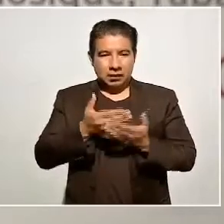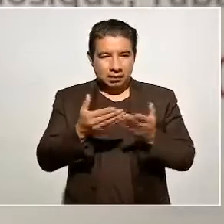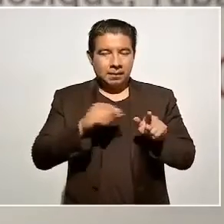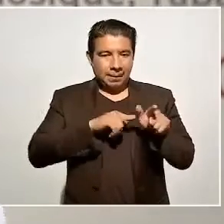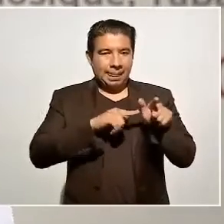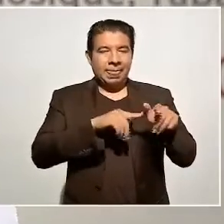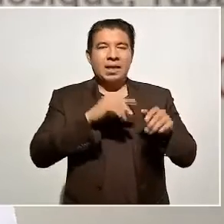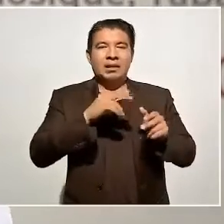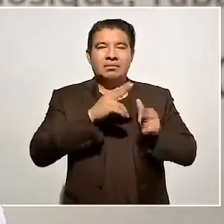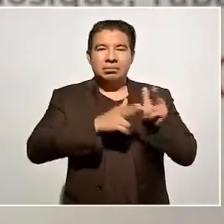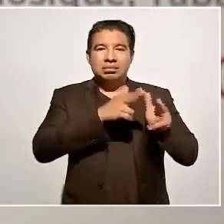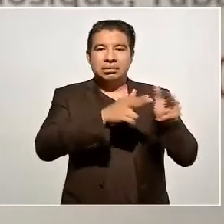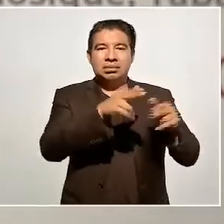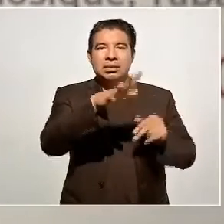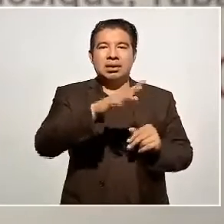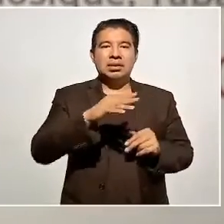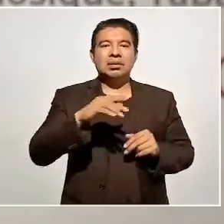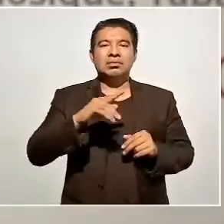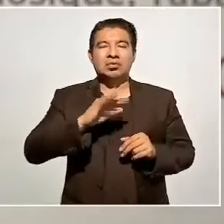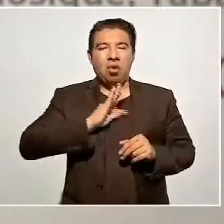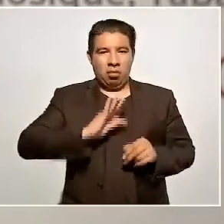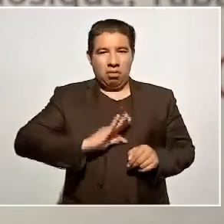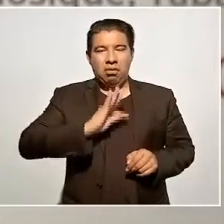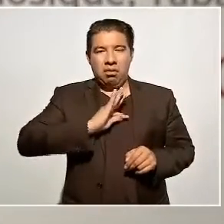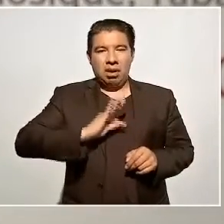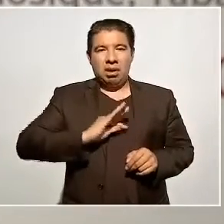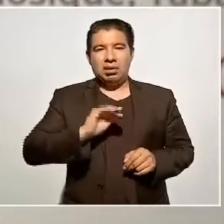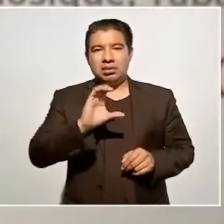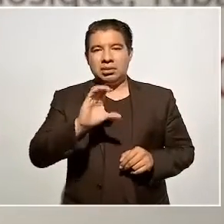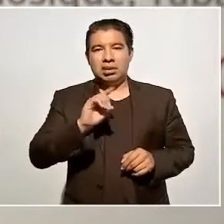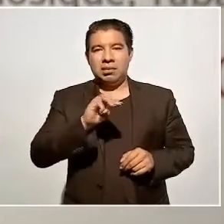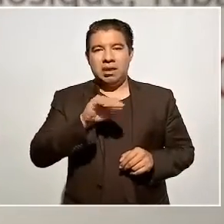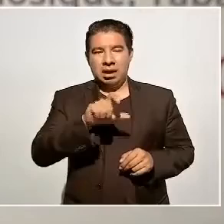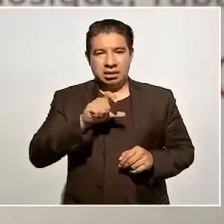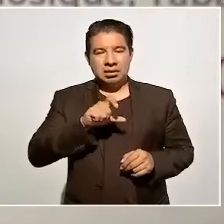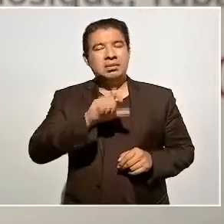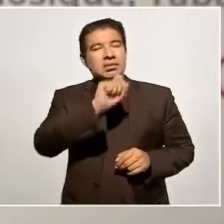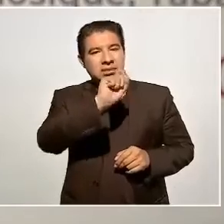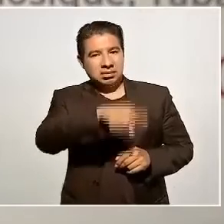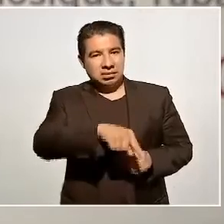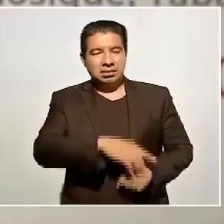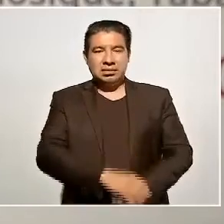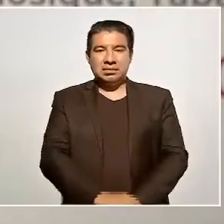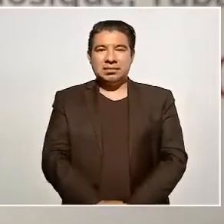en el tren Toluca, Ciudad de México.